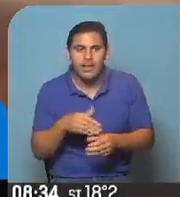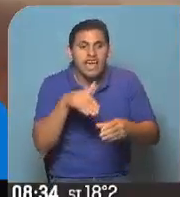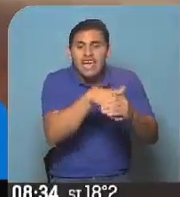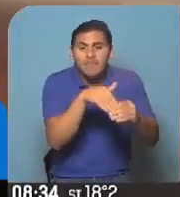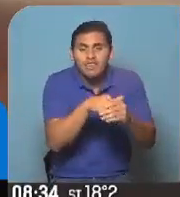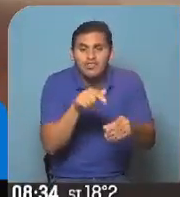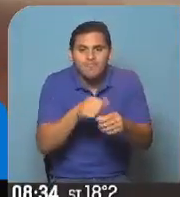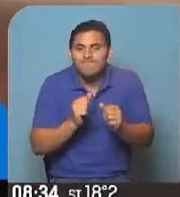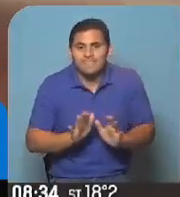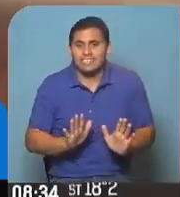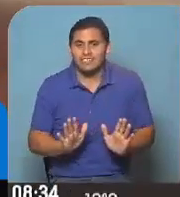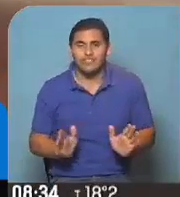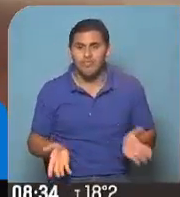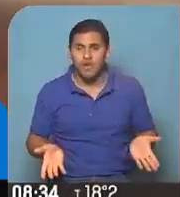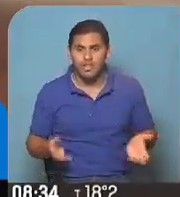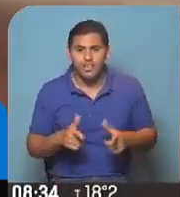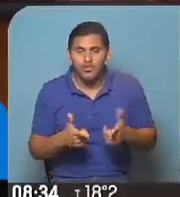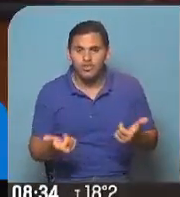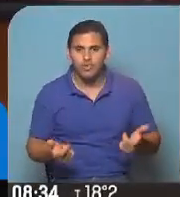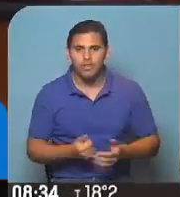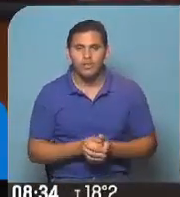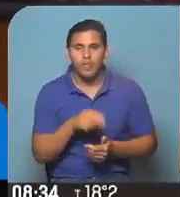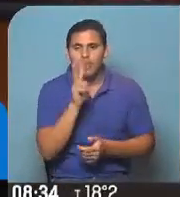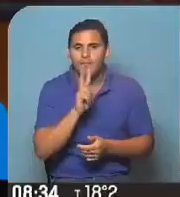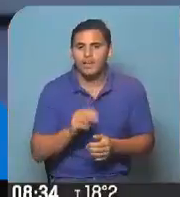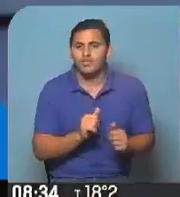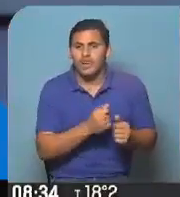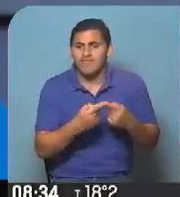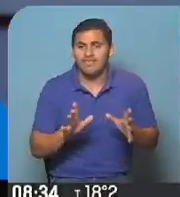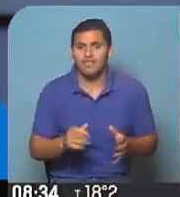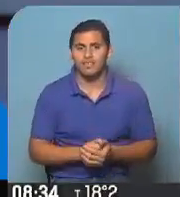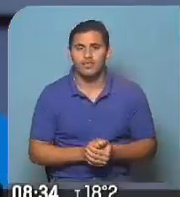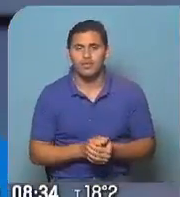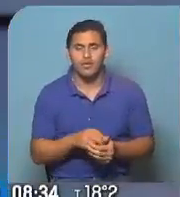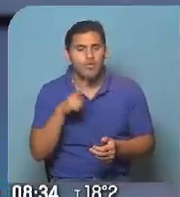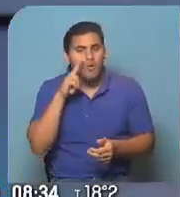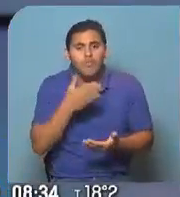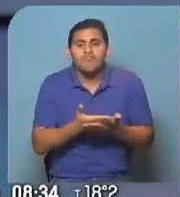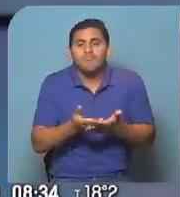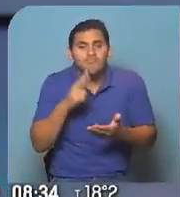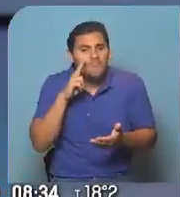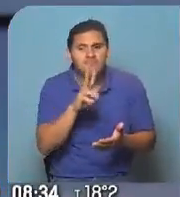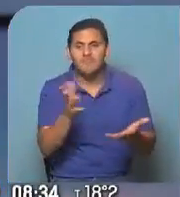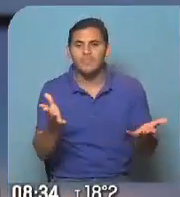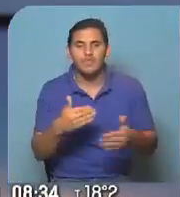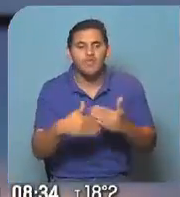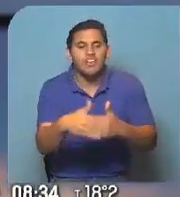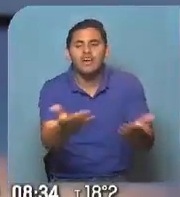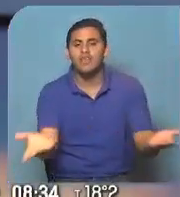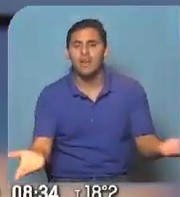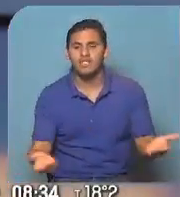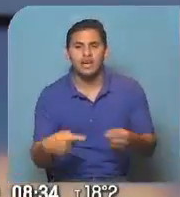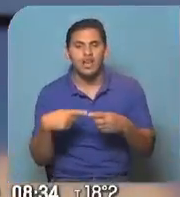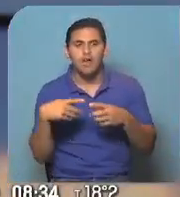son rentables las inversiones en el camino de venezuela bueno y veremos a ver qué es lo que pasa en definitiva también los acuerdos por un lado